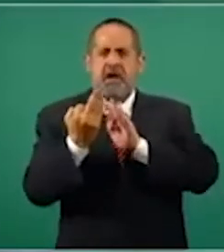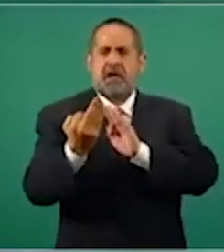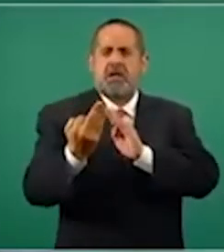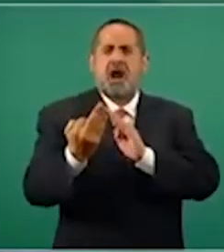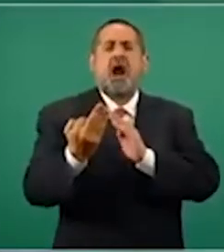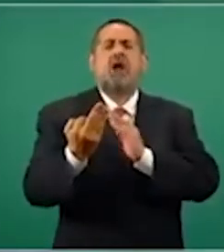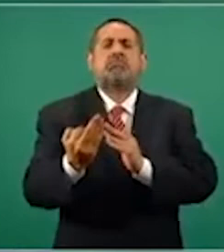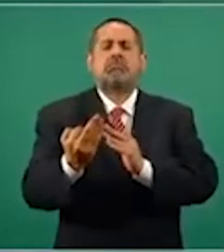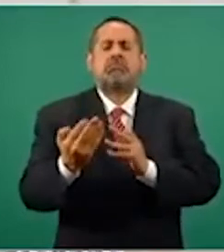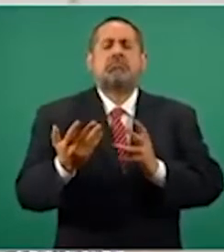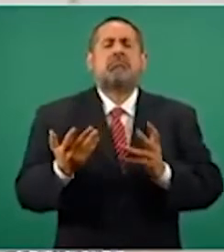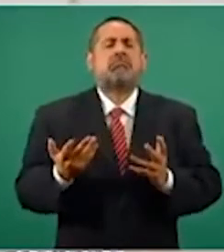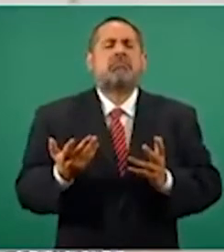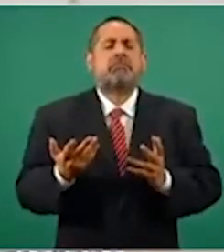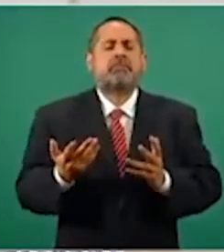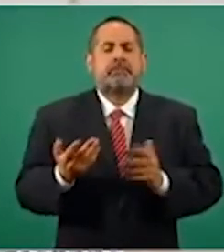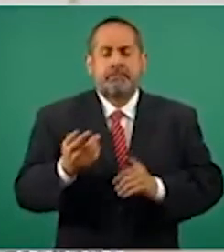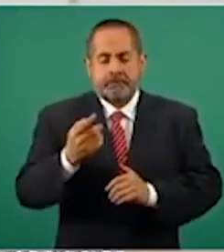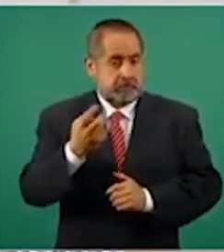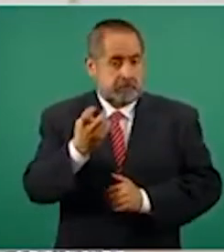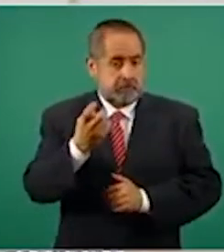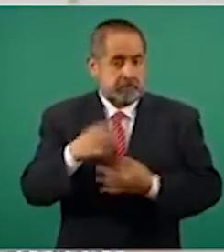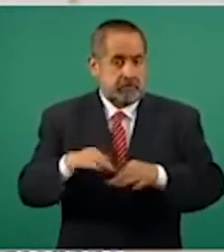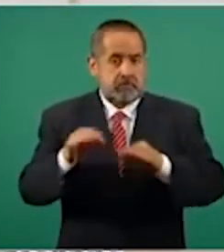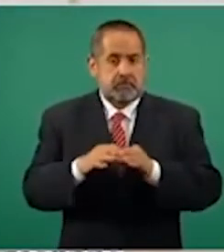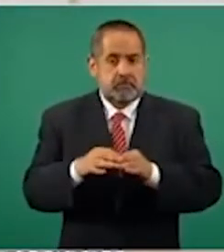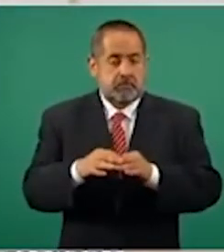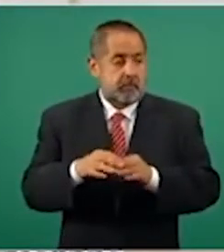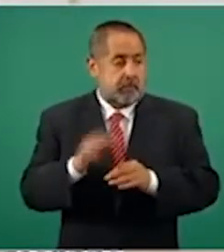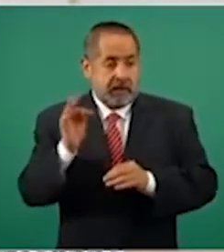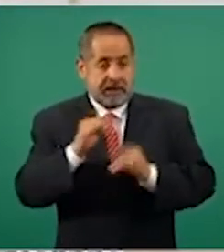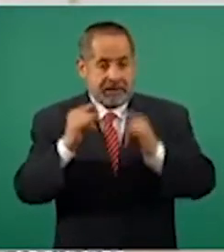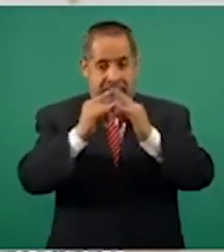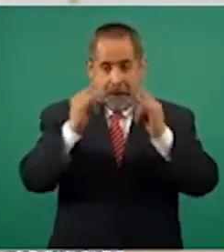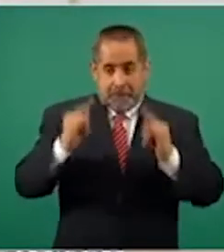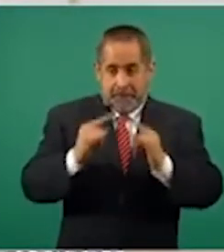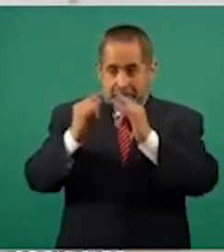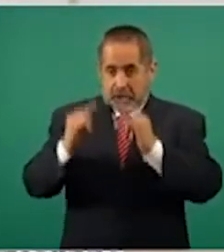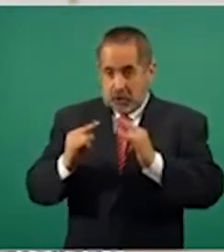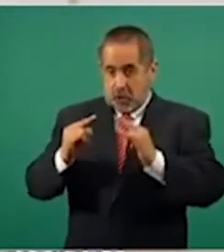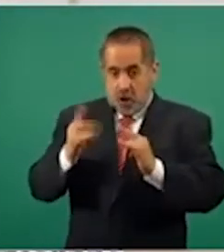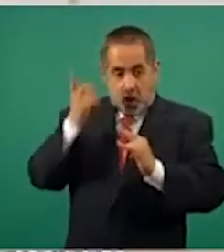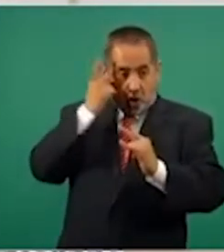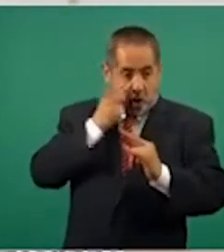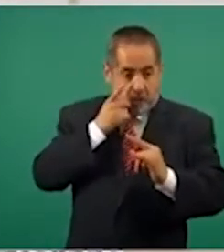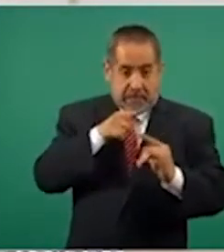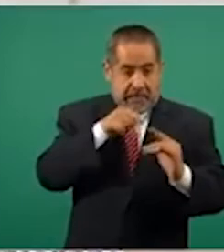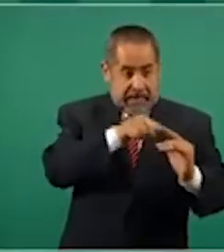y quedarse a dormir donde se queda a dormir la gente.